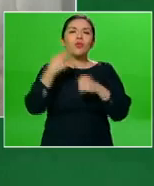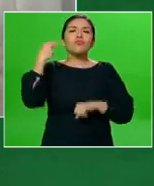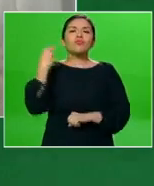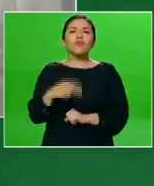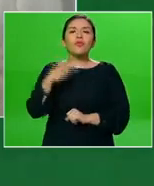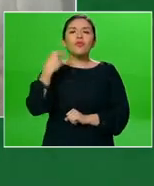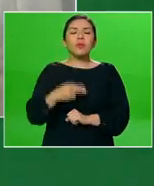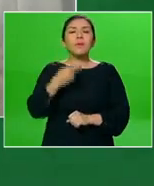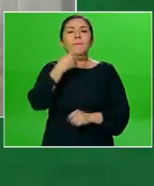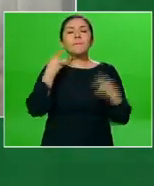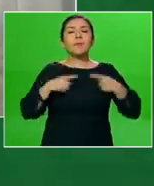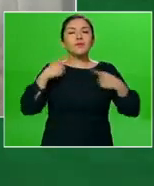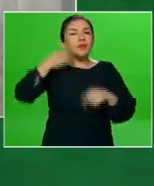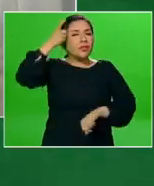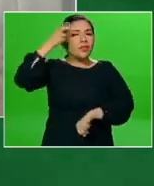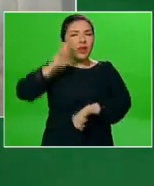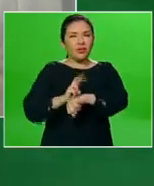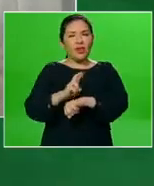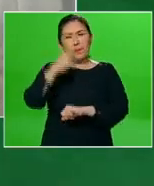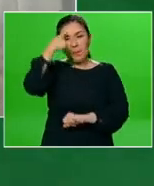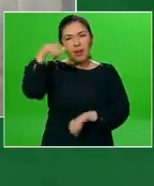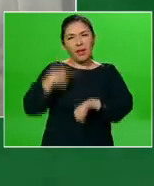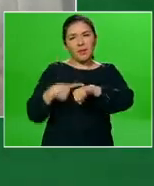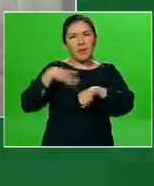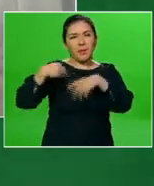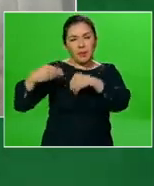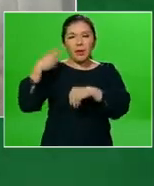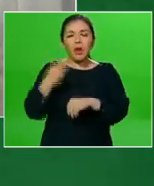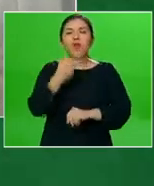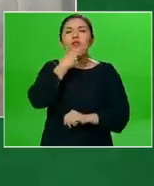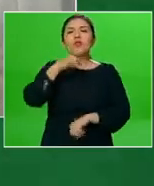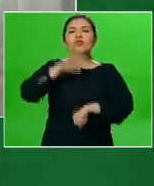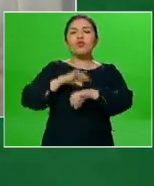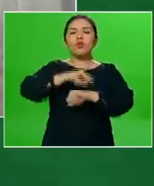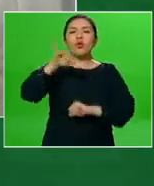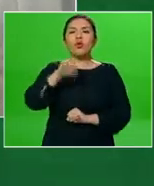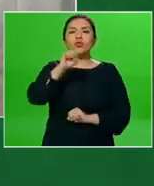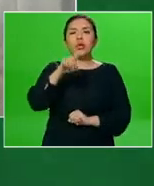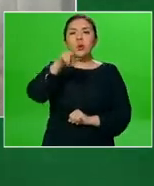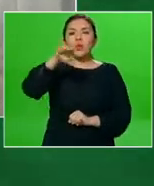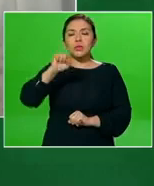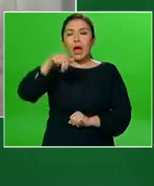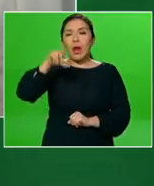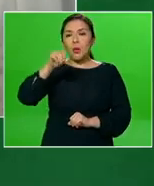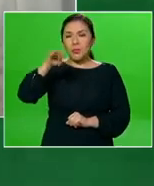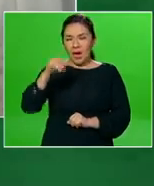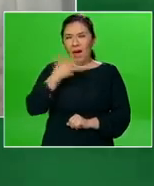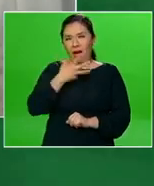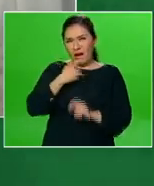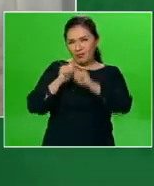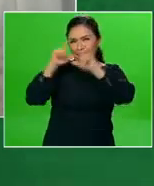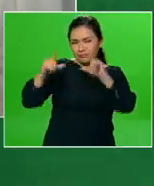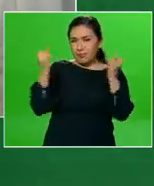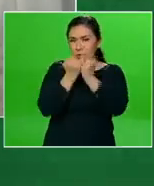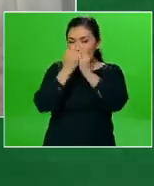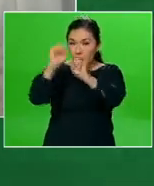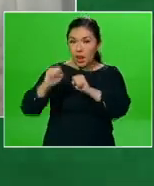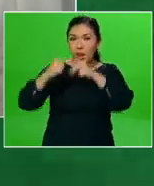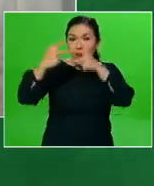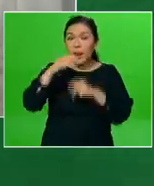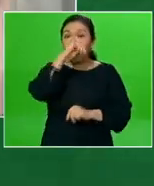nuestro director general de tecnología el doctor josé luís salom y a segarra aquí presente de manera virtual